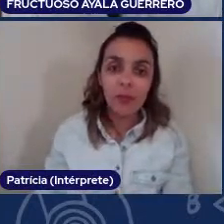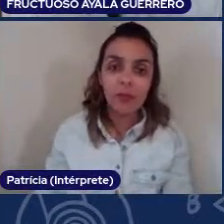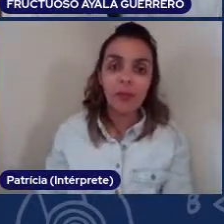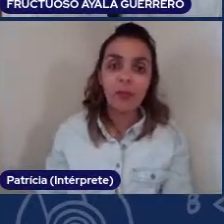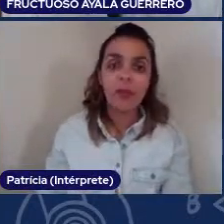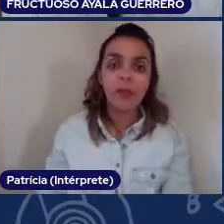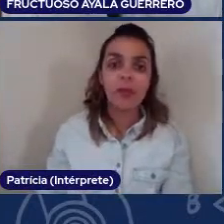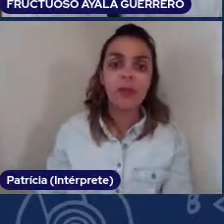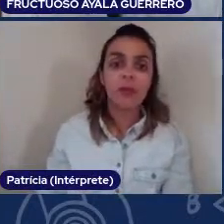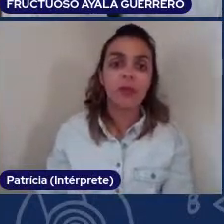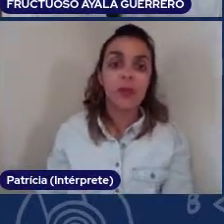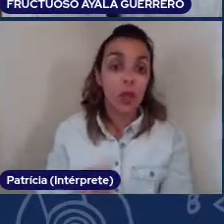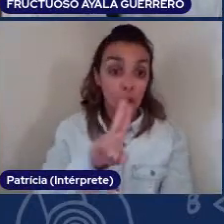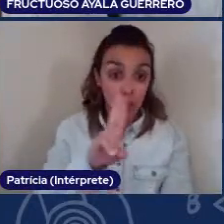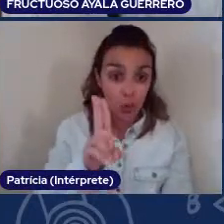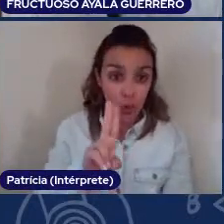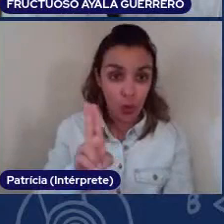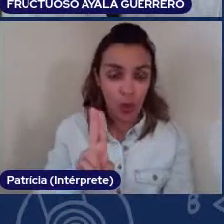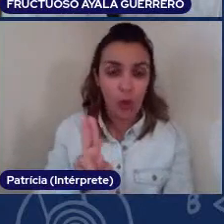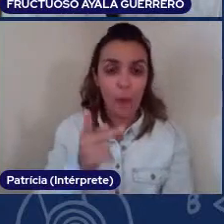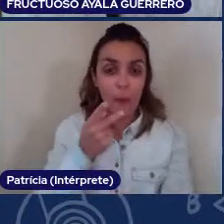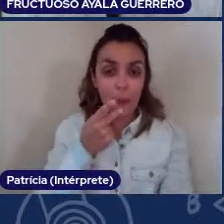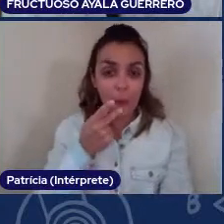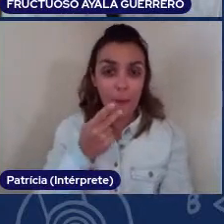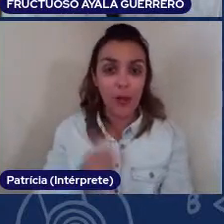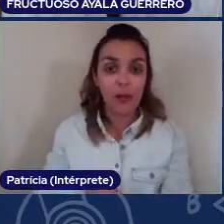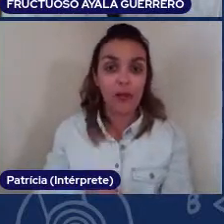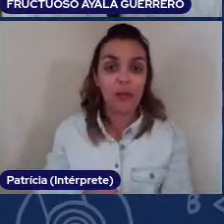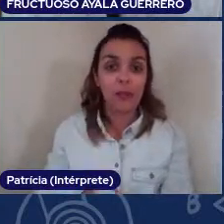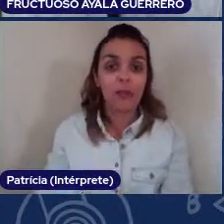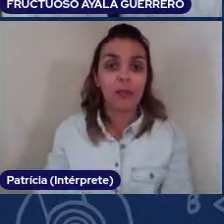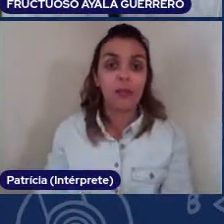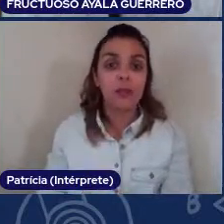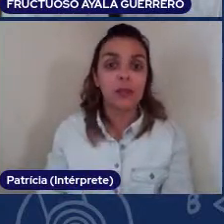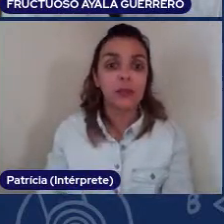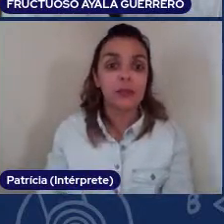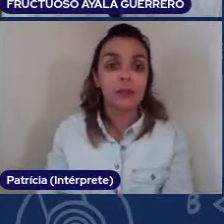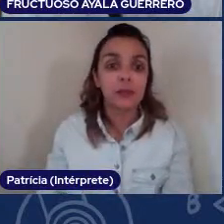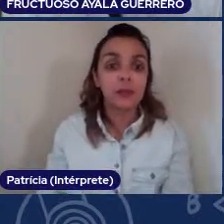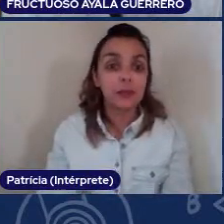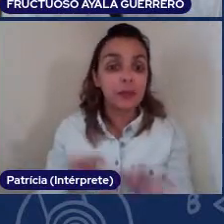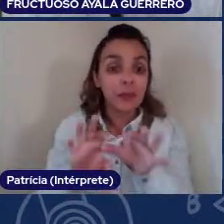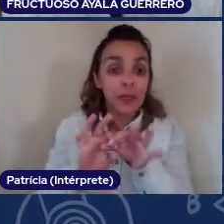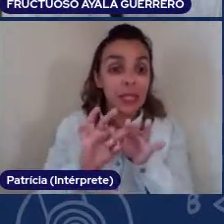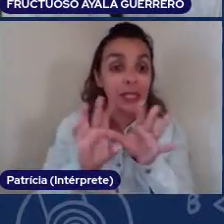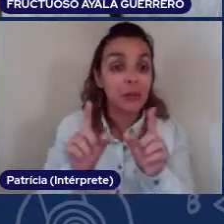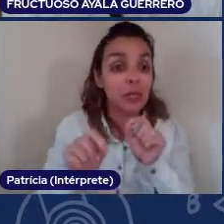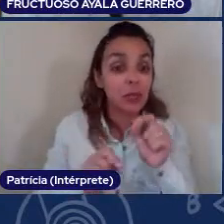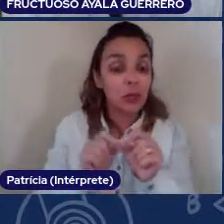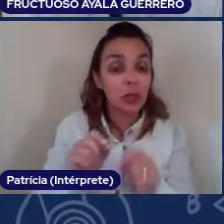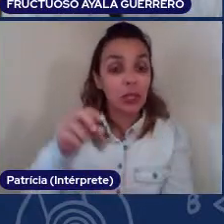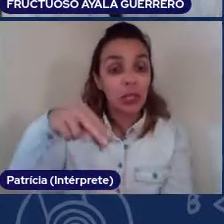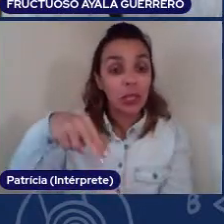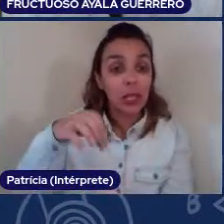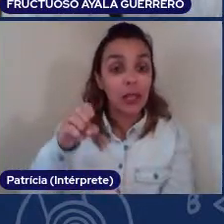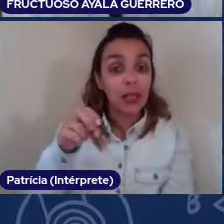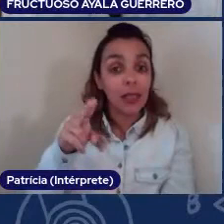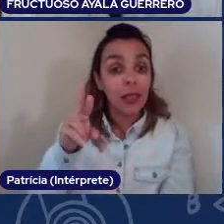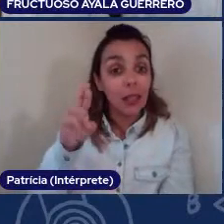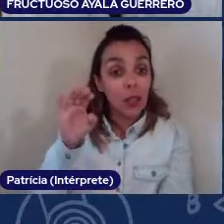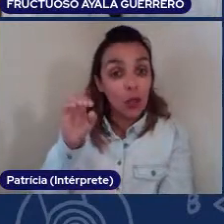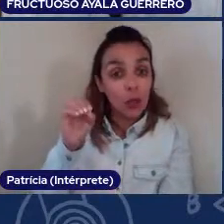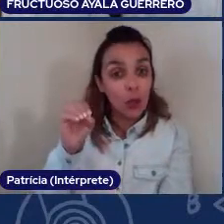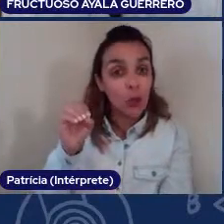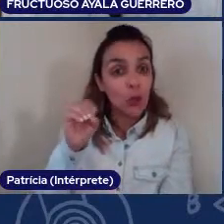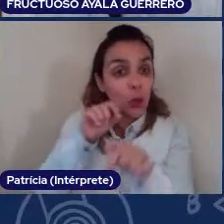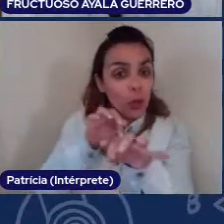ventrolateral, allí en el hipotálamo, un conjunto de neuronas que liberan neurotransmisores inhibidores, entre ellos el